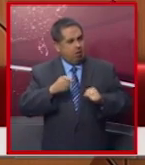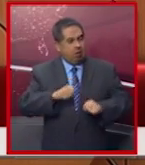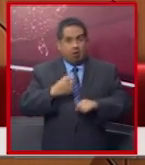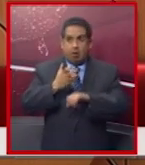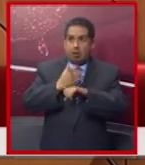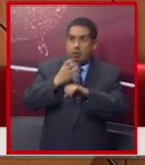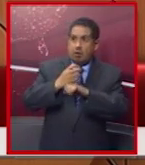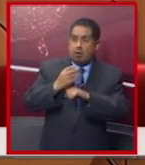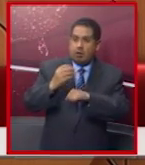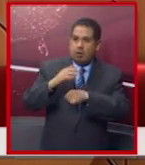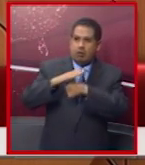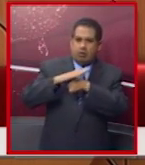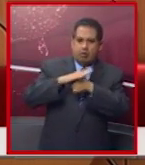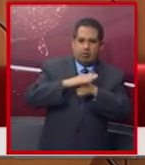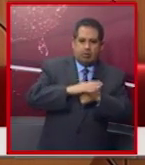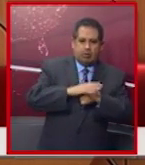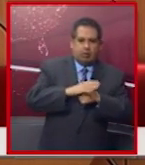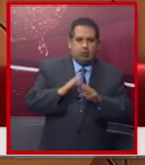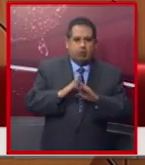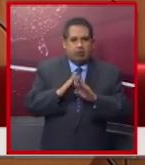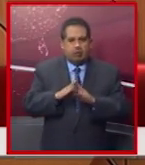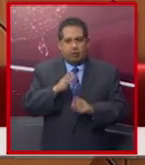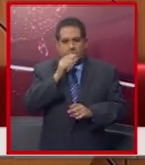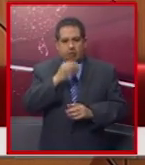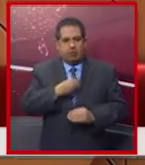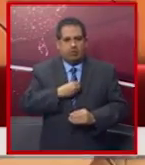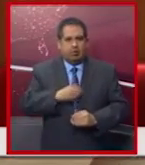una forma que no lo pudieron tolerar.